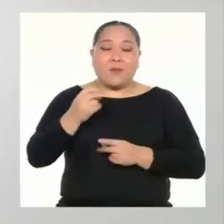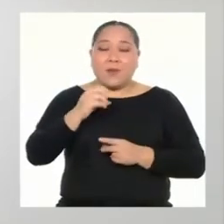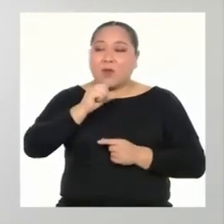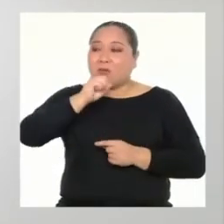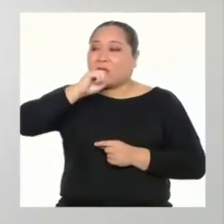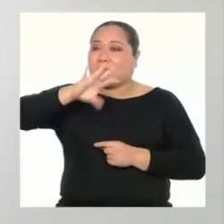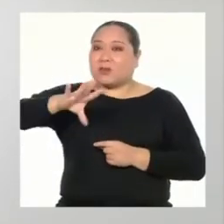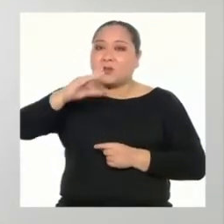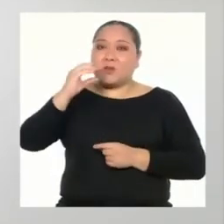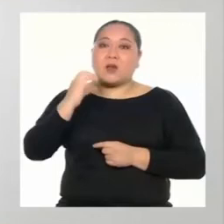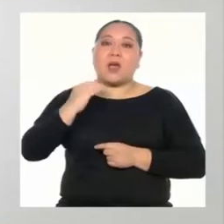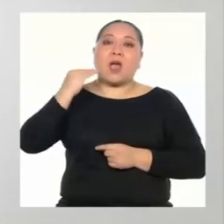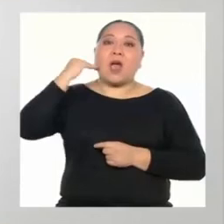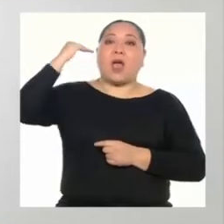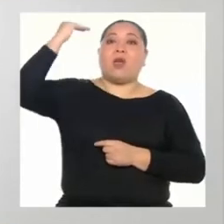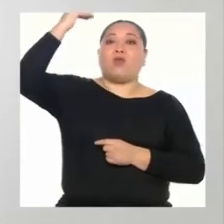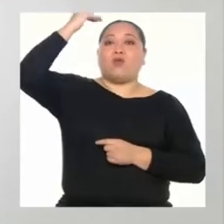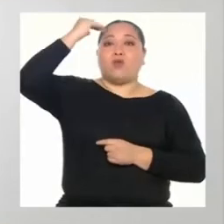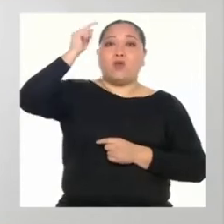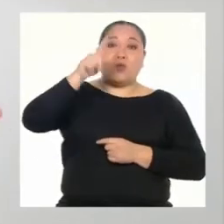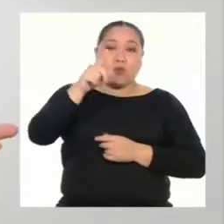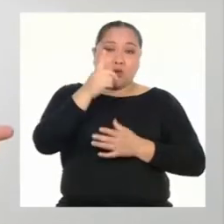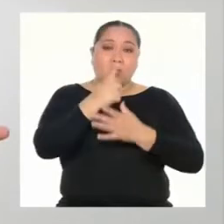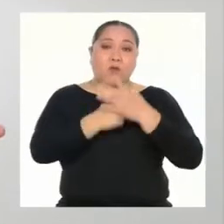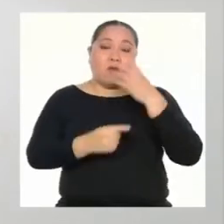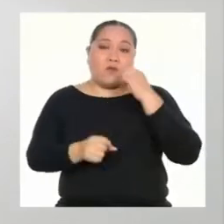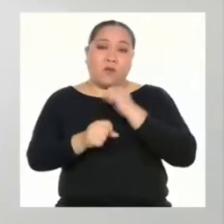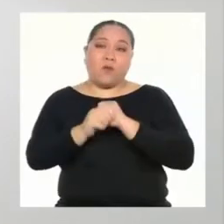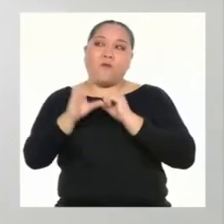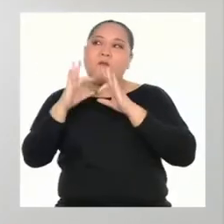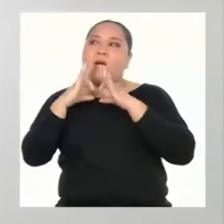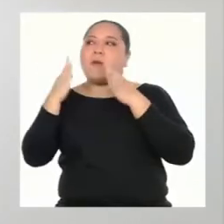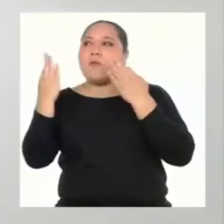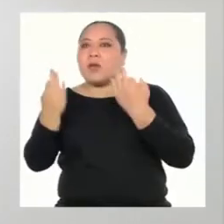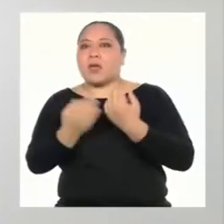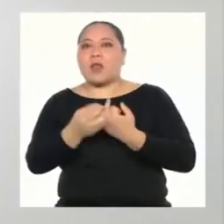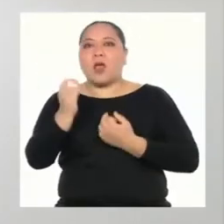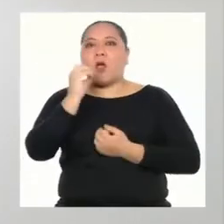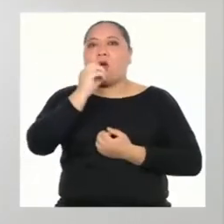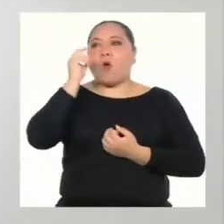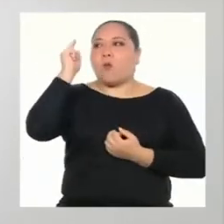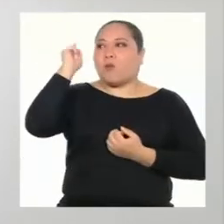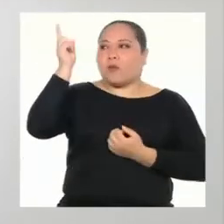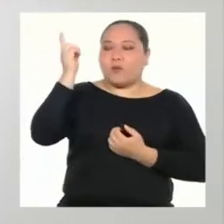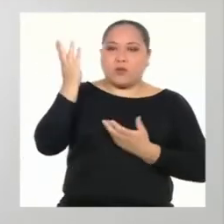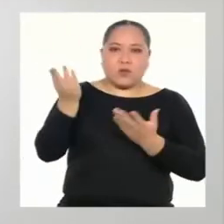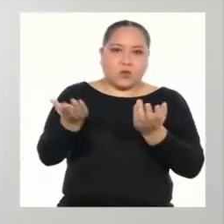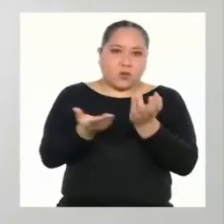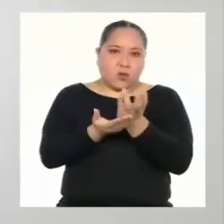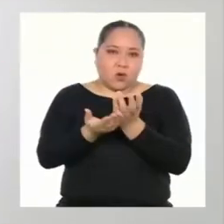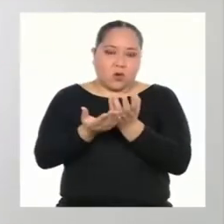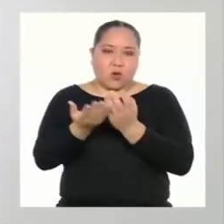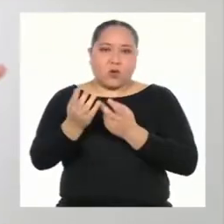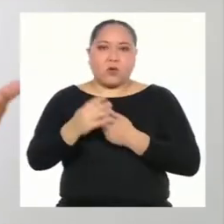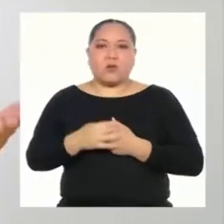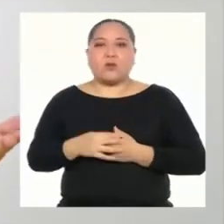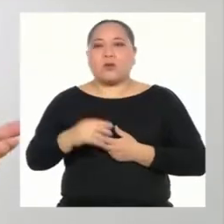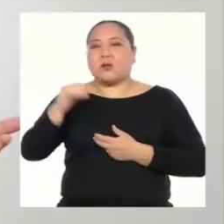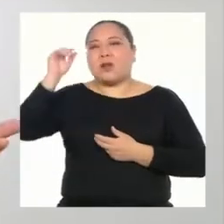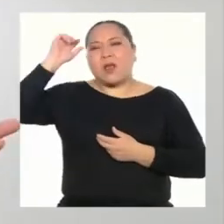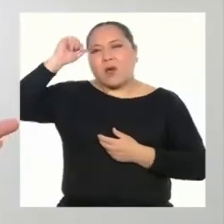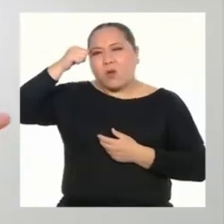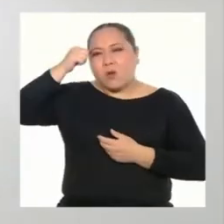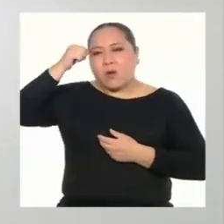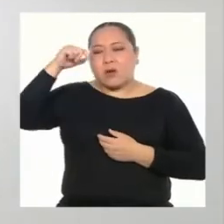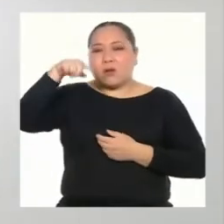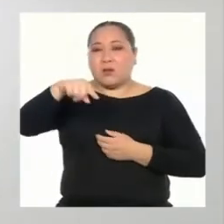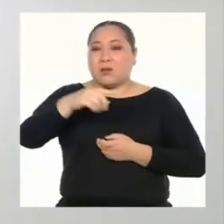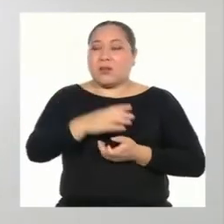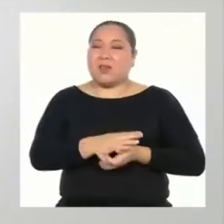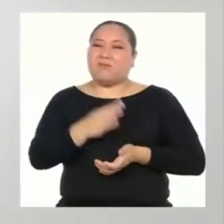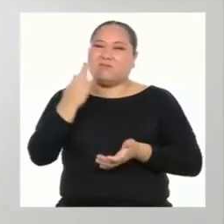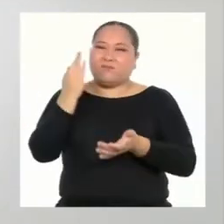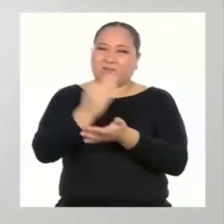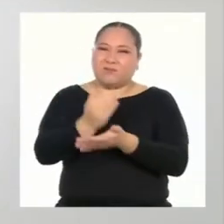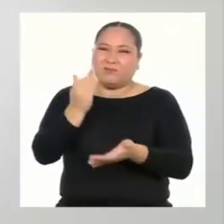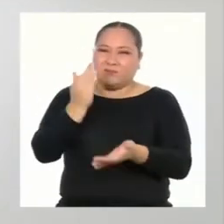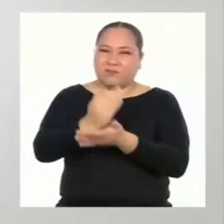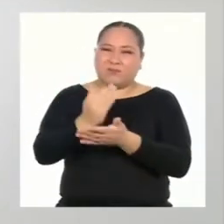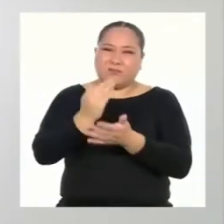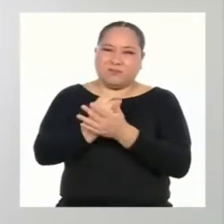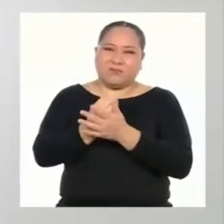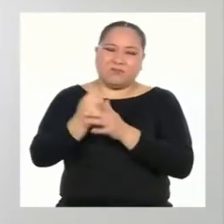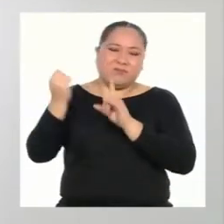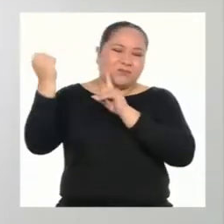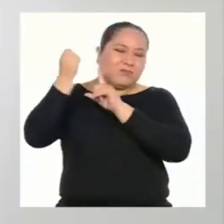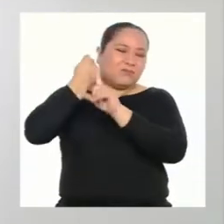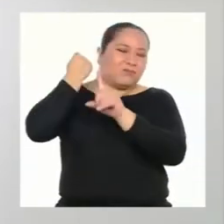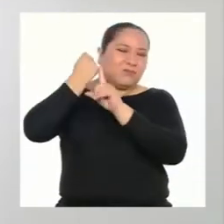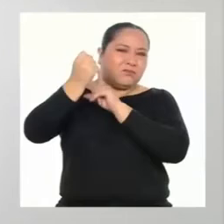una persona adulta de su confianza, un familiar o docente de la escuela. Recuerden que ser víctima de violencia